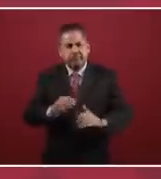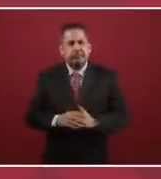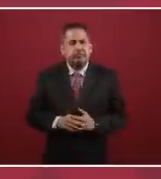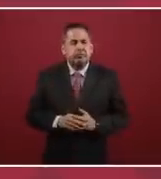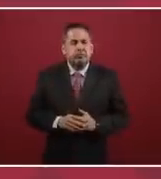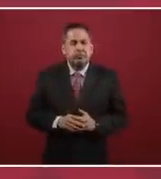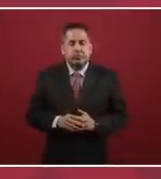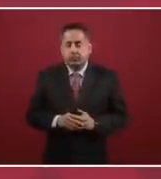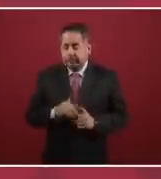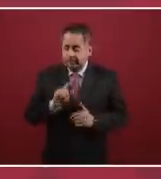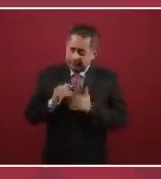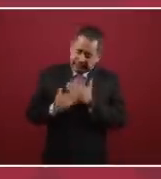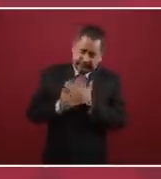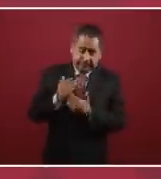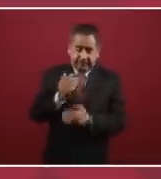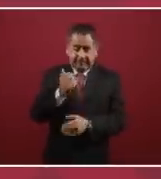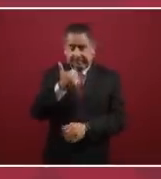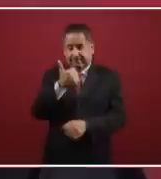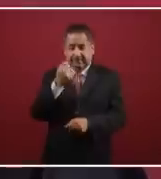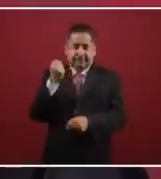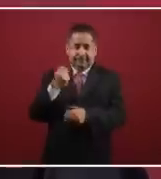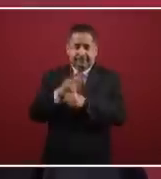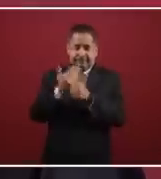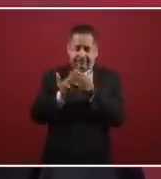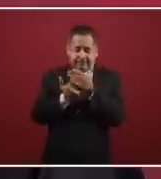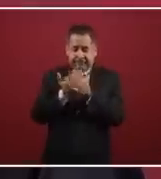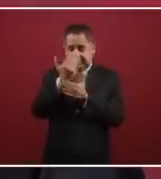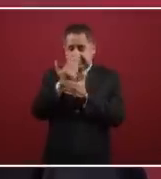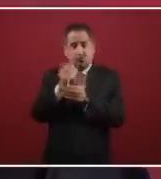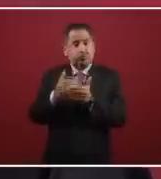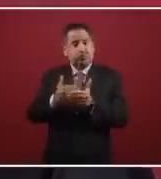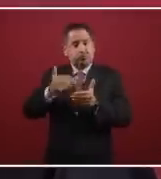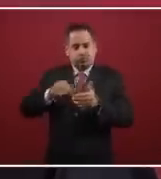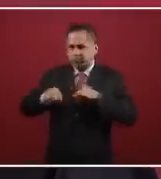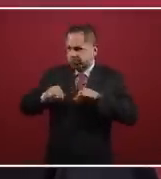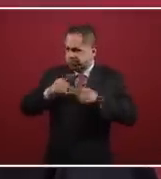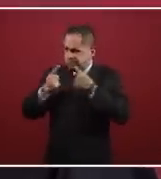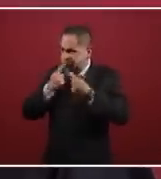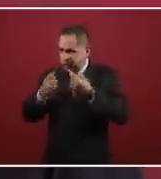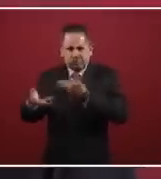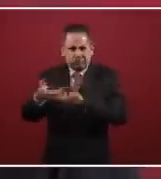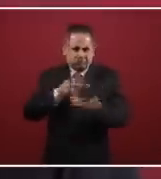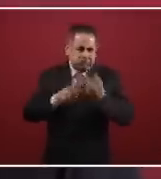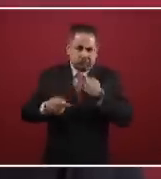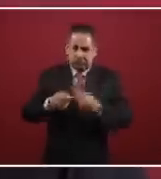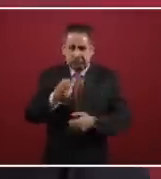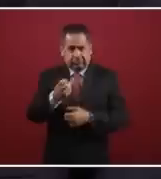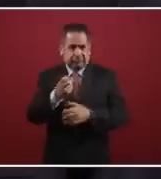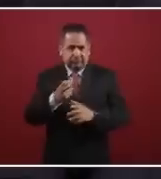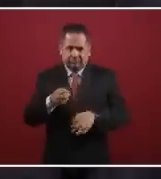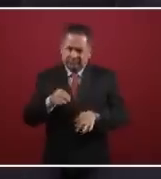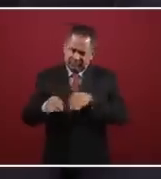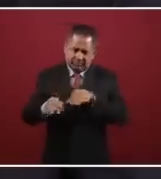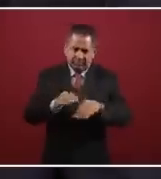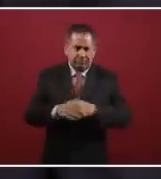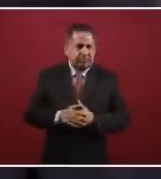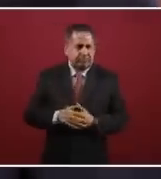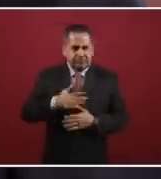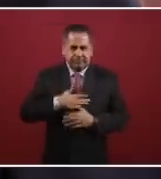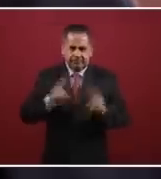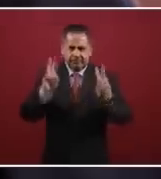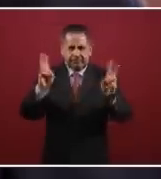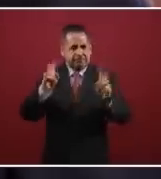desde las 6 de la mañana, a veces desde antes. Ese es nuestro